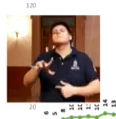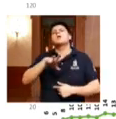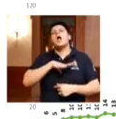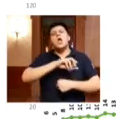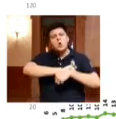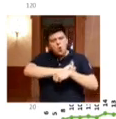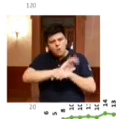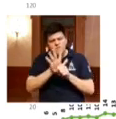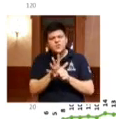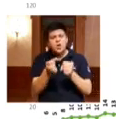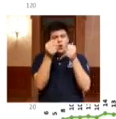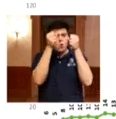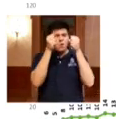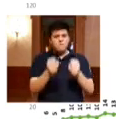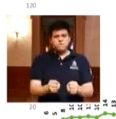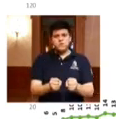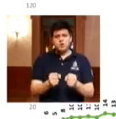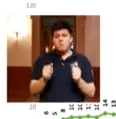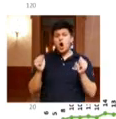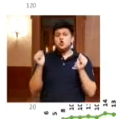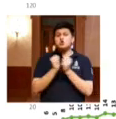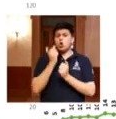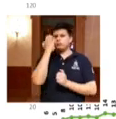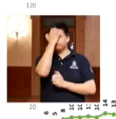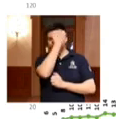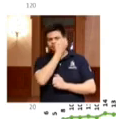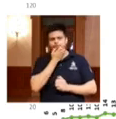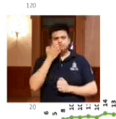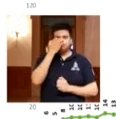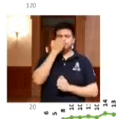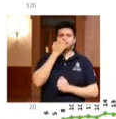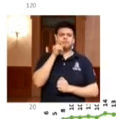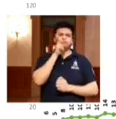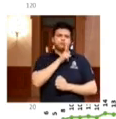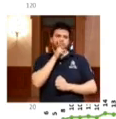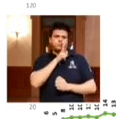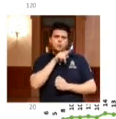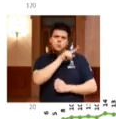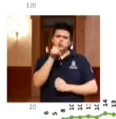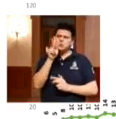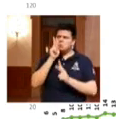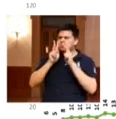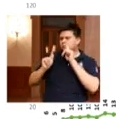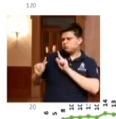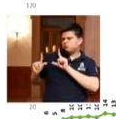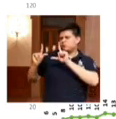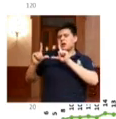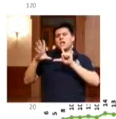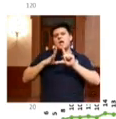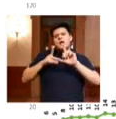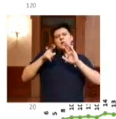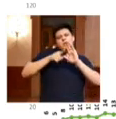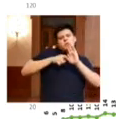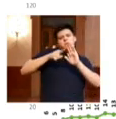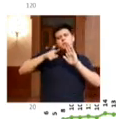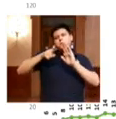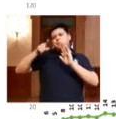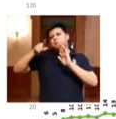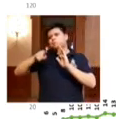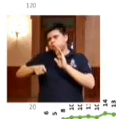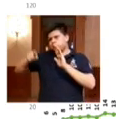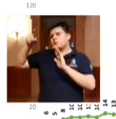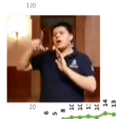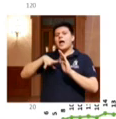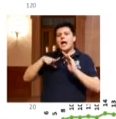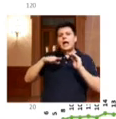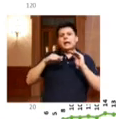se confirmaron a través de una prueba. Vean cómo la curva va ascendiendo. Primero tuvimos una meseta